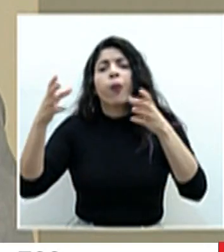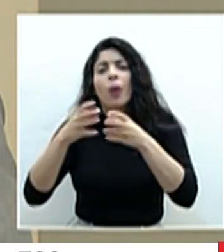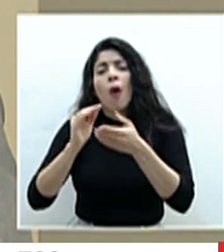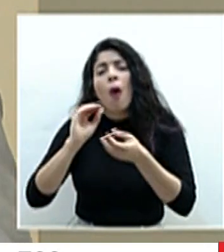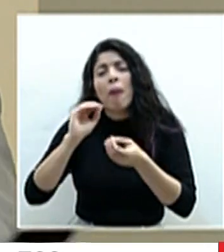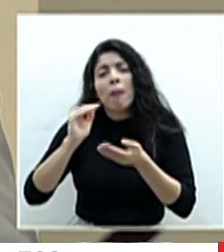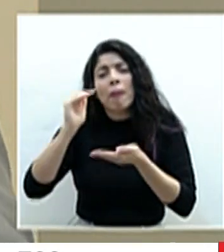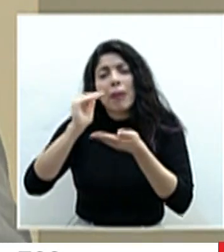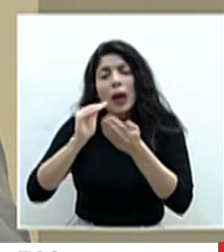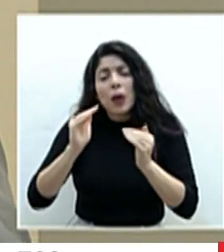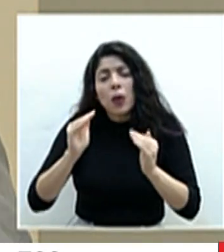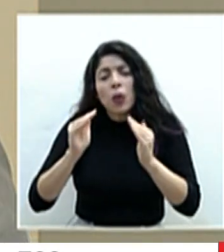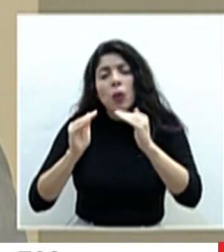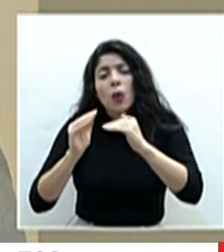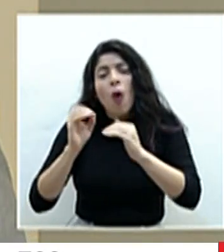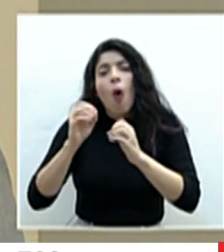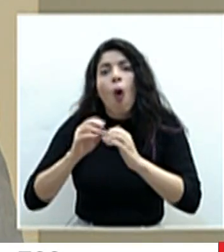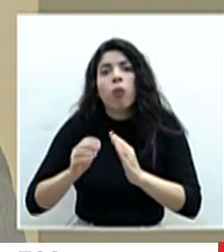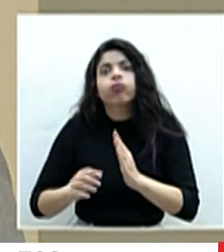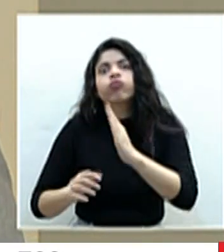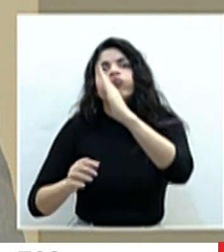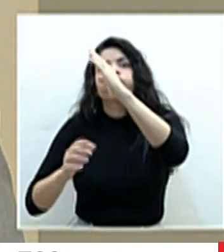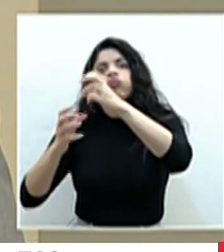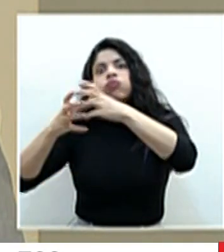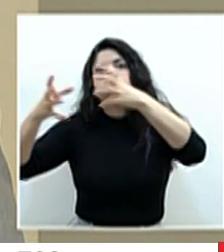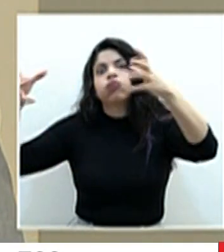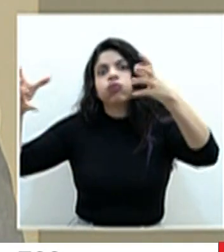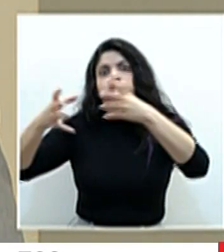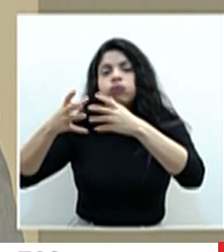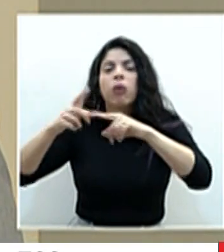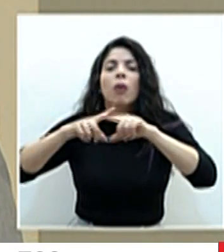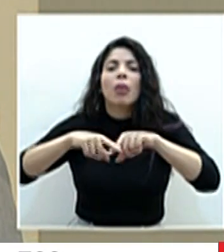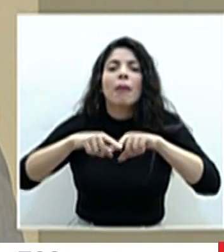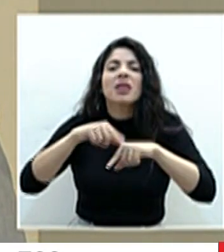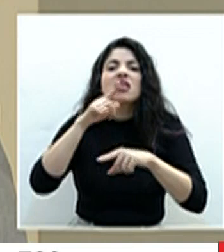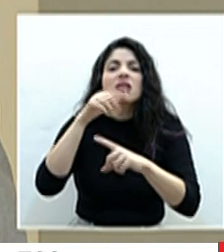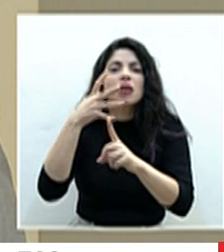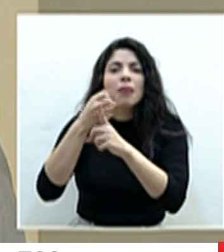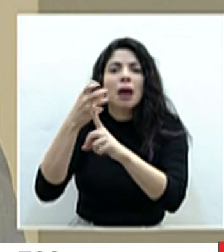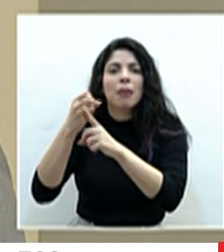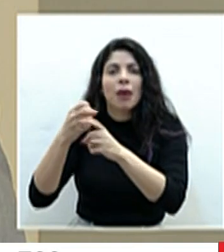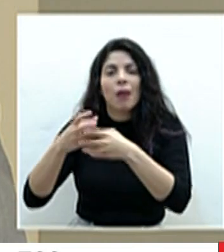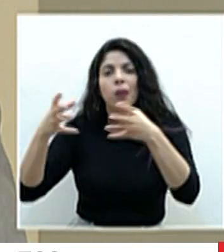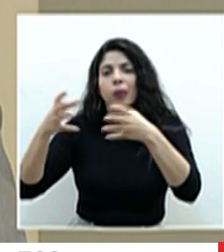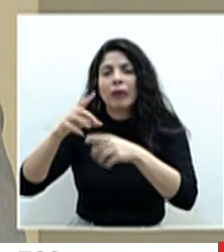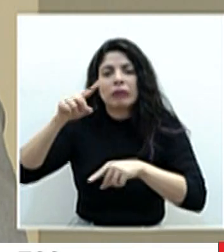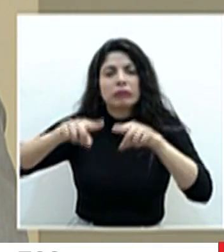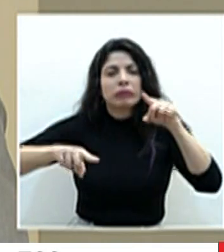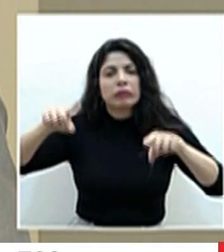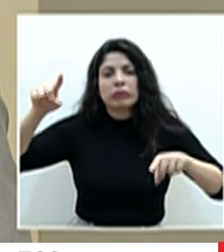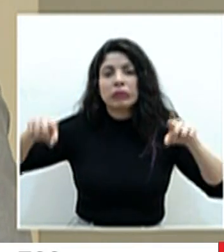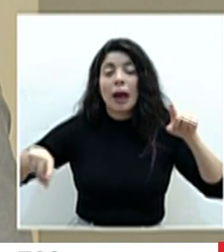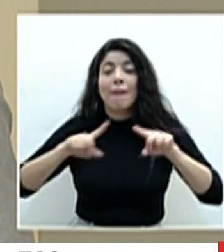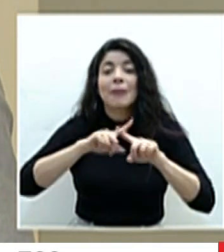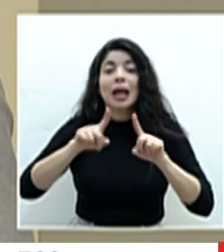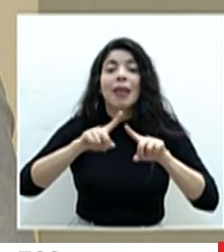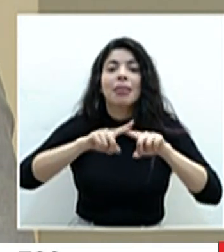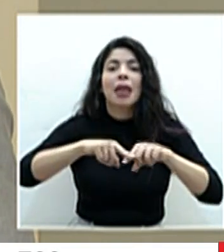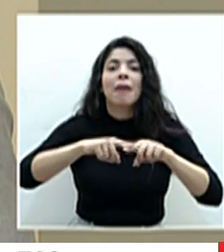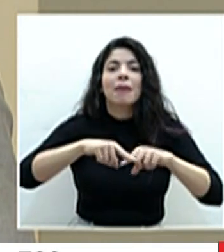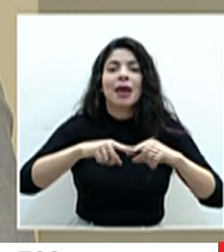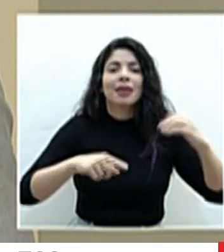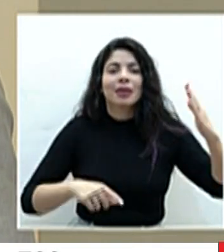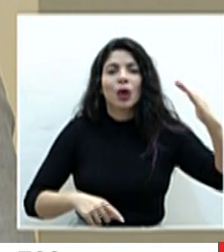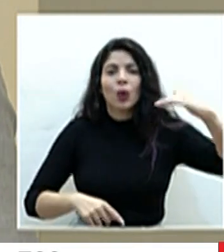grandes, unas que se tienden a ensanchar un poco más dependiendo de a qué población está afectando, pero es sobre todo el comportamiento en sí de las